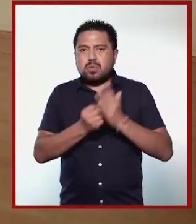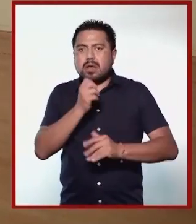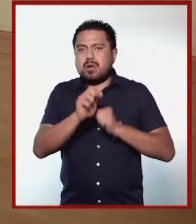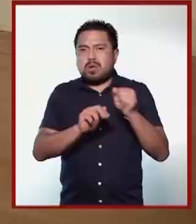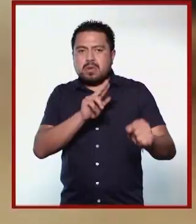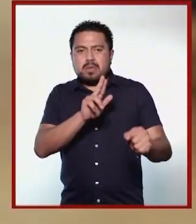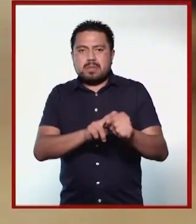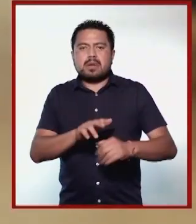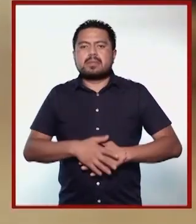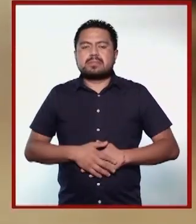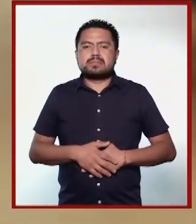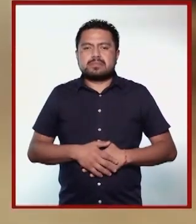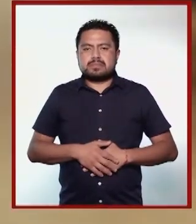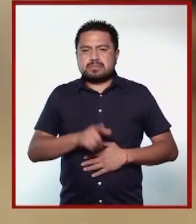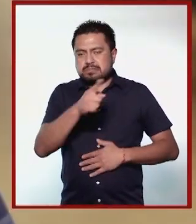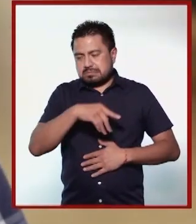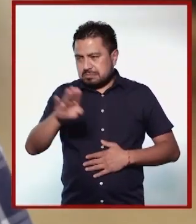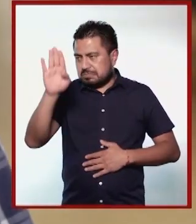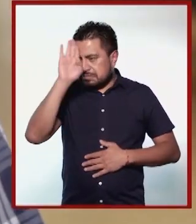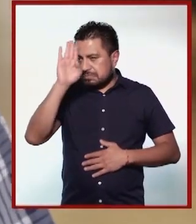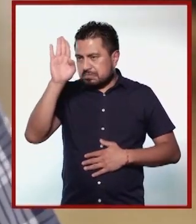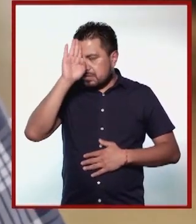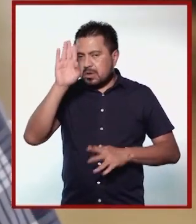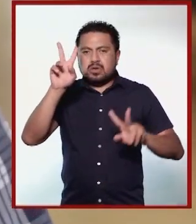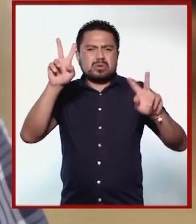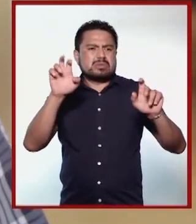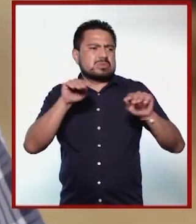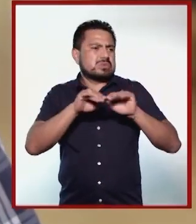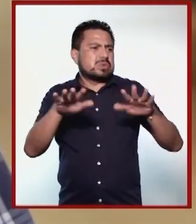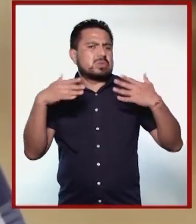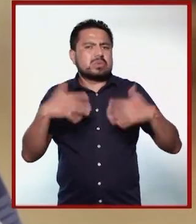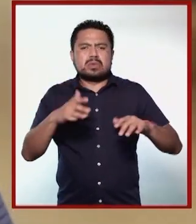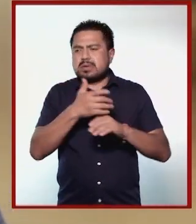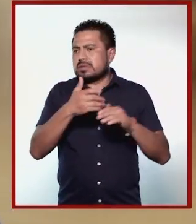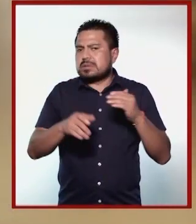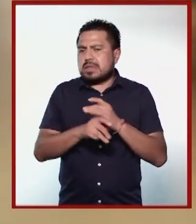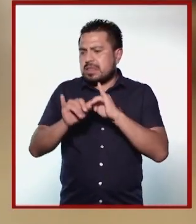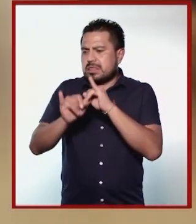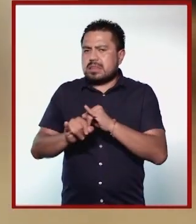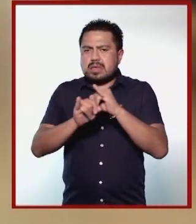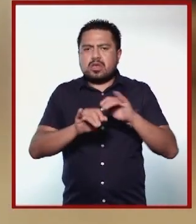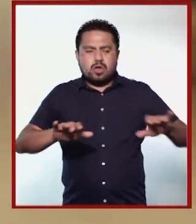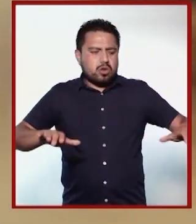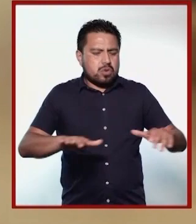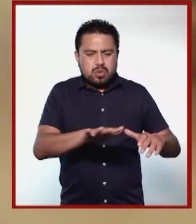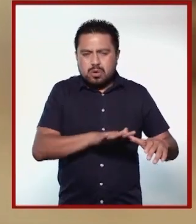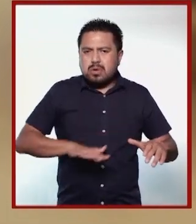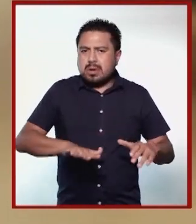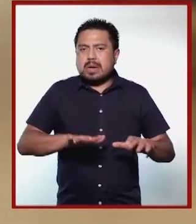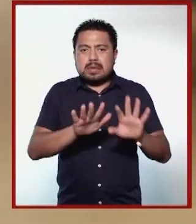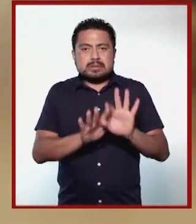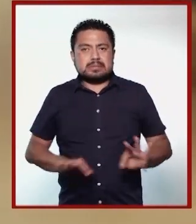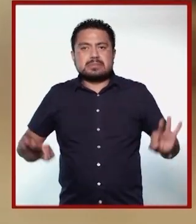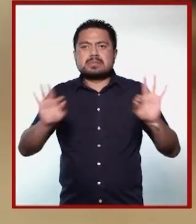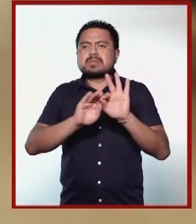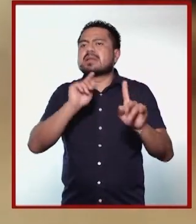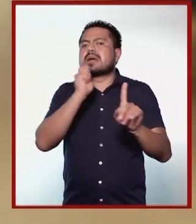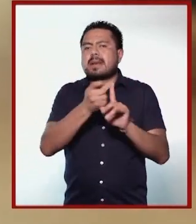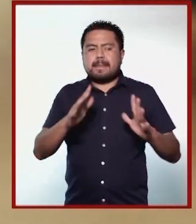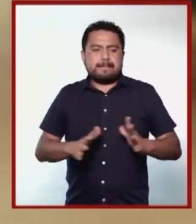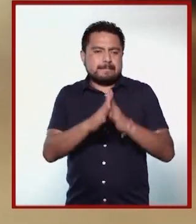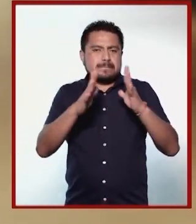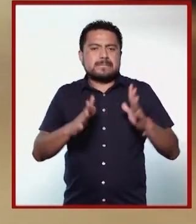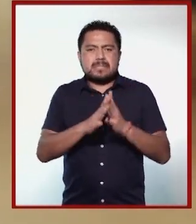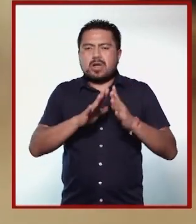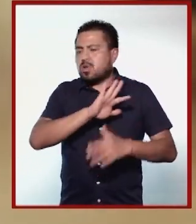normalidad. Reflexionaremos sobre el impacto de las acciones individuales en lo colectivo y la importancia de la